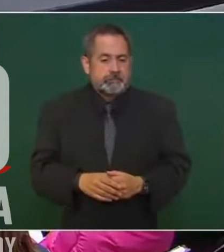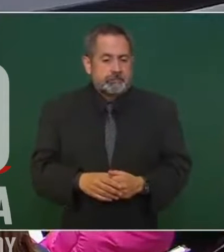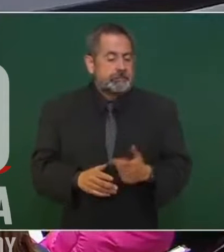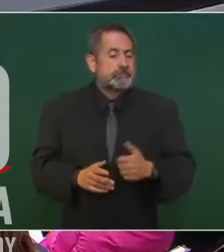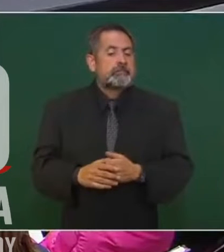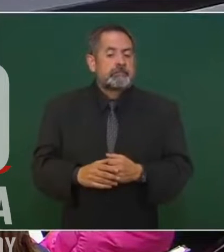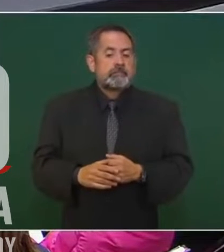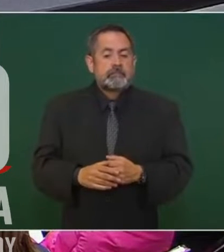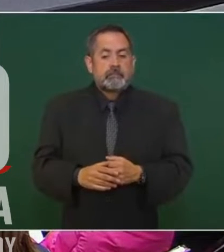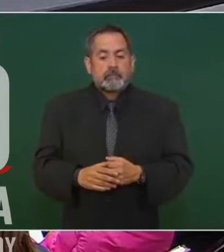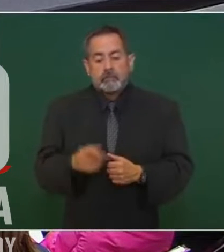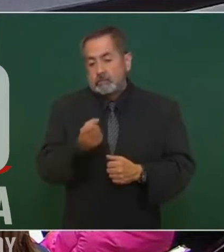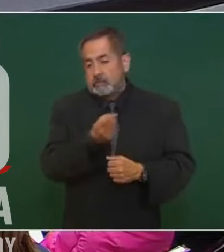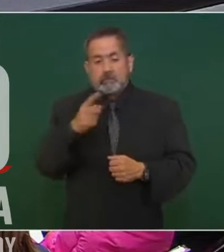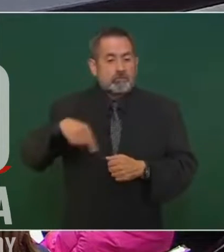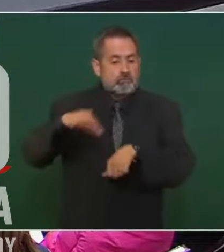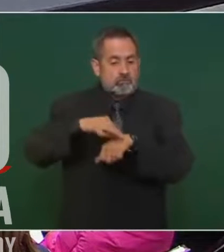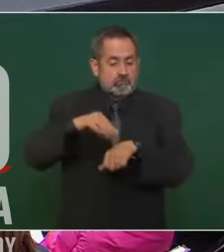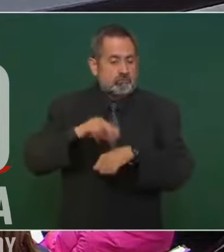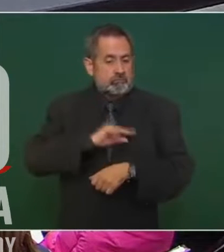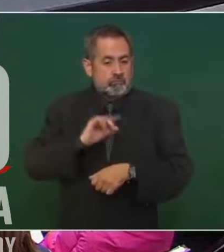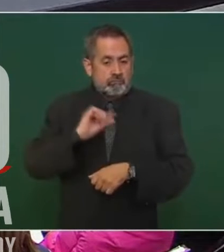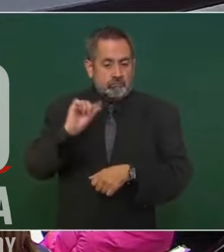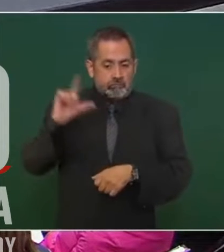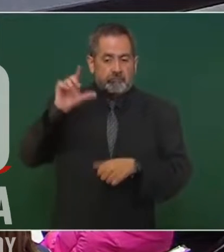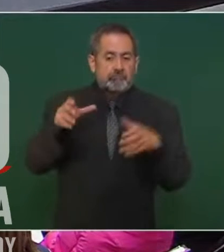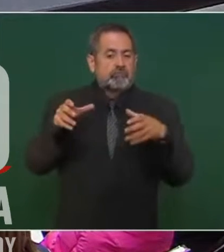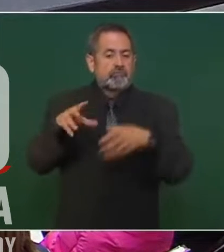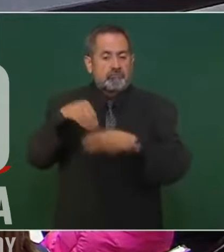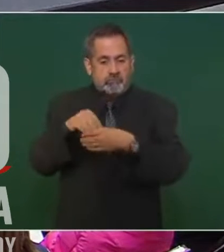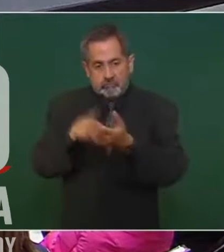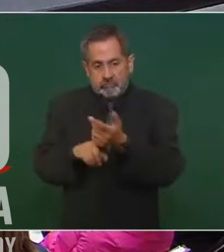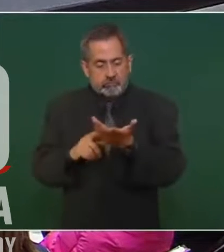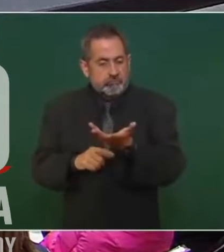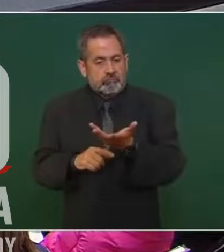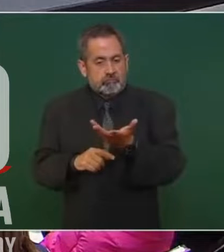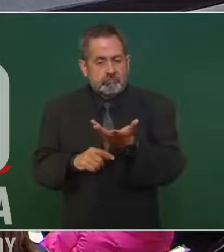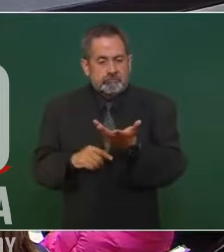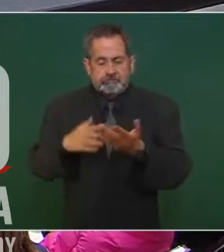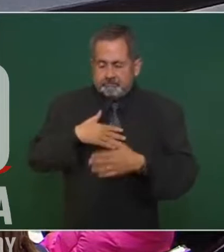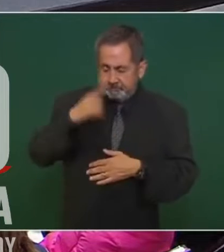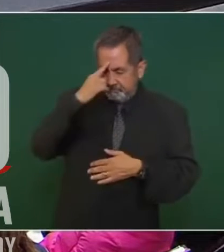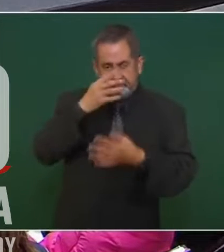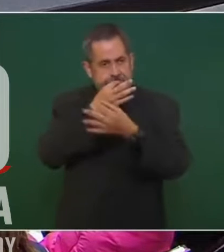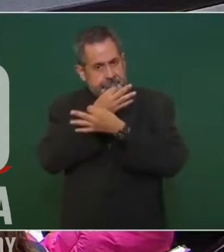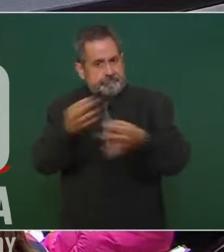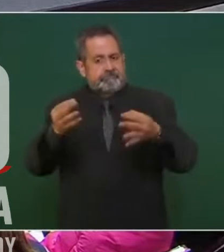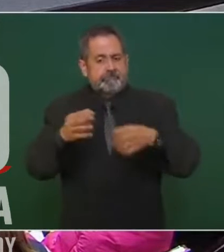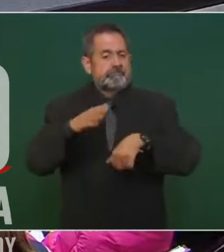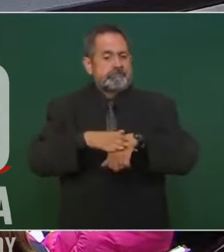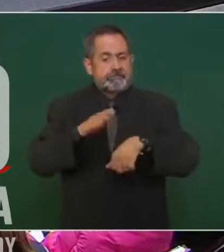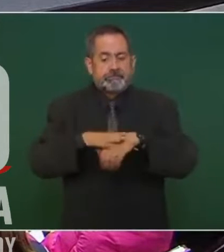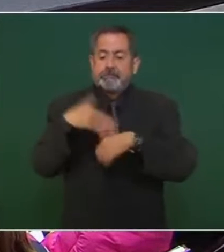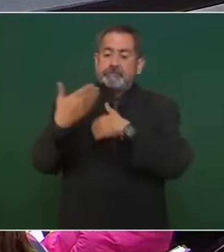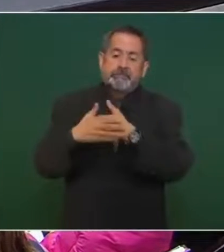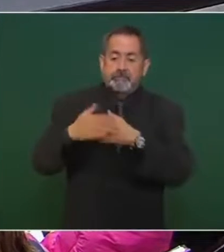en la siguiente, los médicos especialistas, entrando en el detalle de la intención de hoy de comunicarles, en